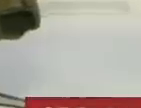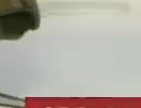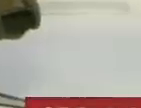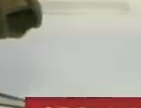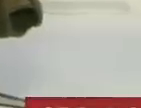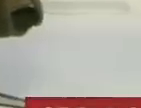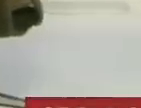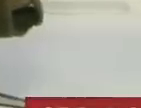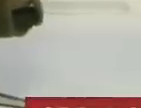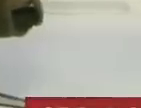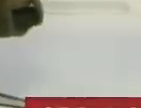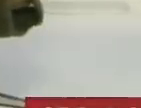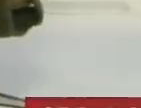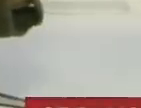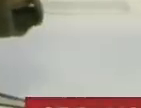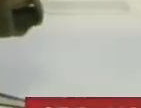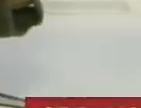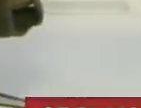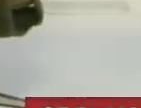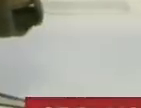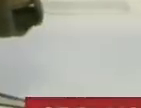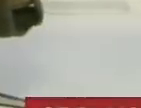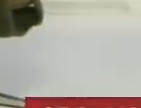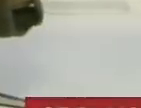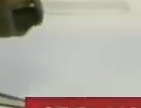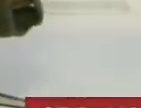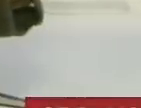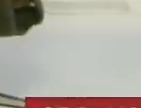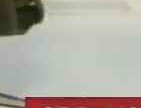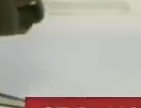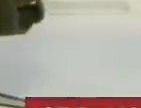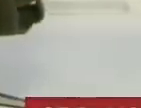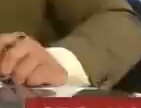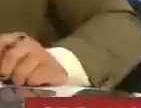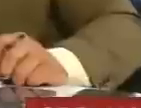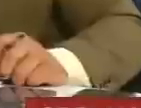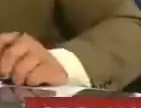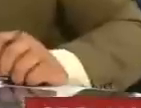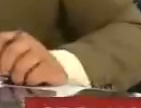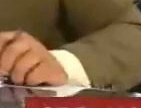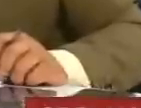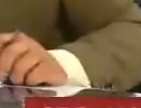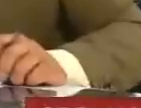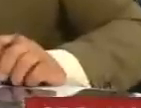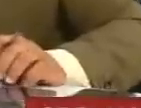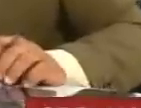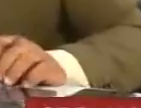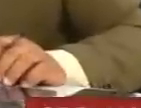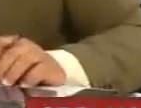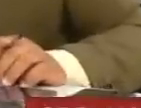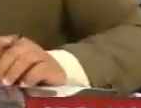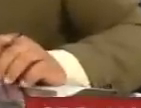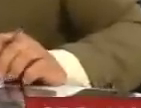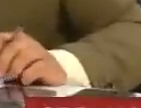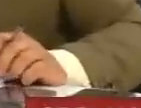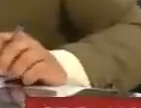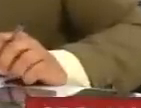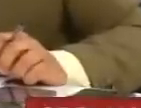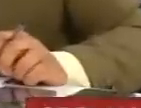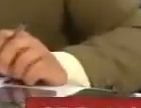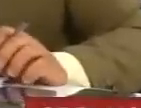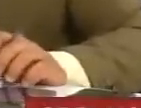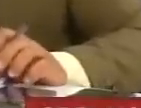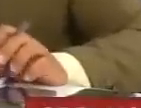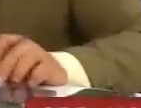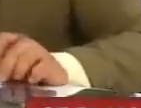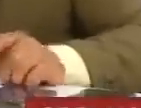al aire por VTV y sus emisoras aliadas. Hola, hola, Venezuela. Saludo a la audiencia que se suma al programa que se escucha por radio y se ve